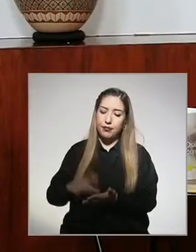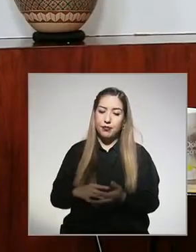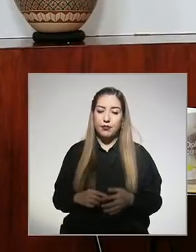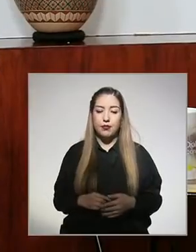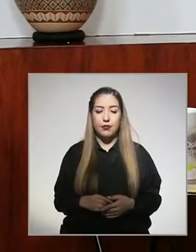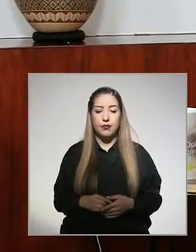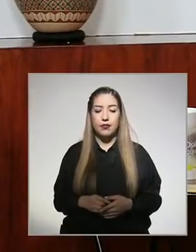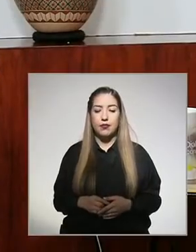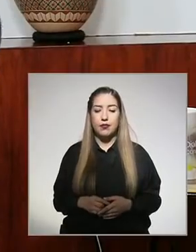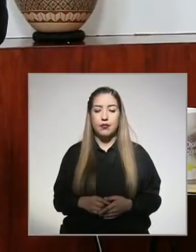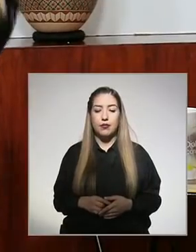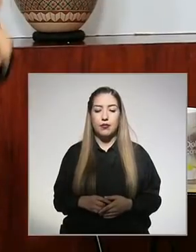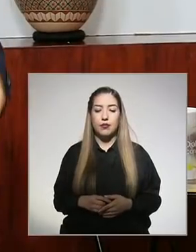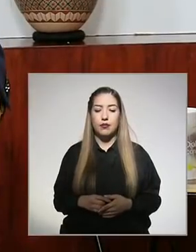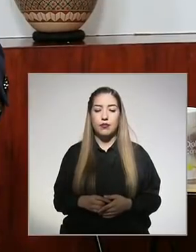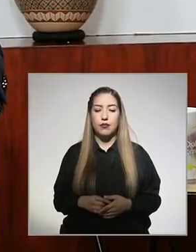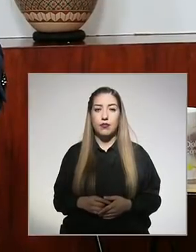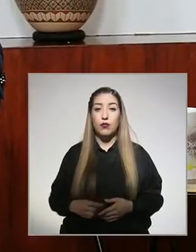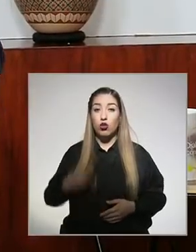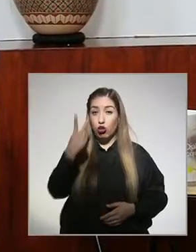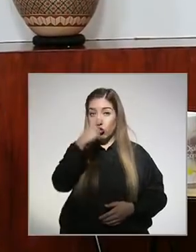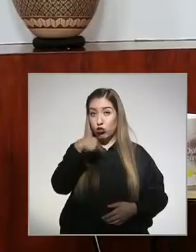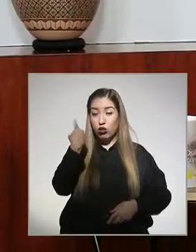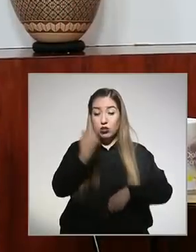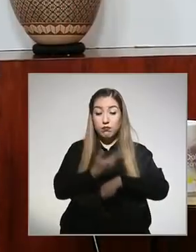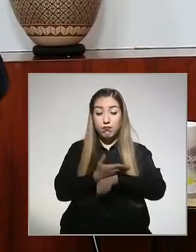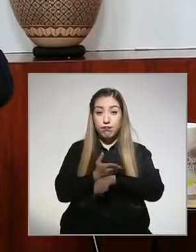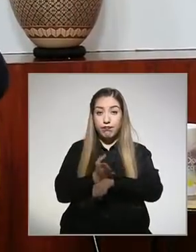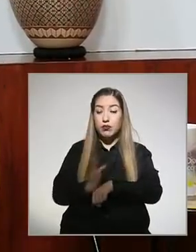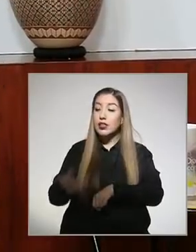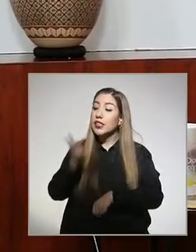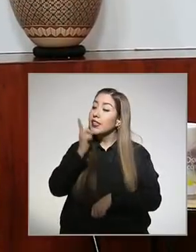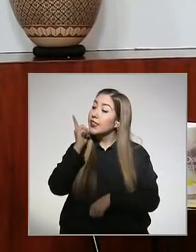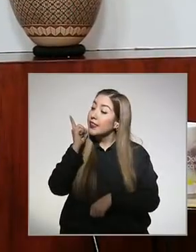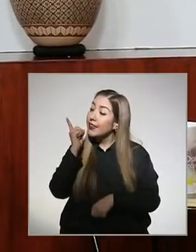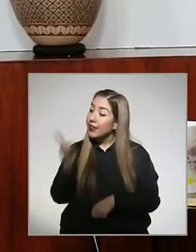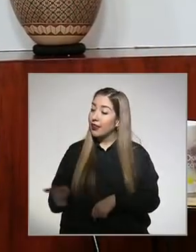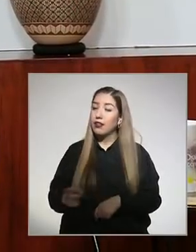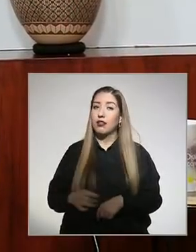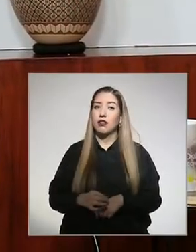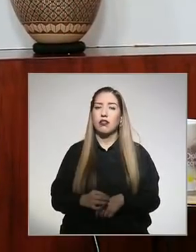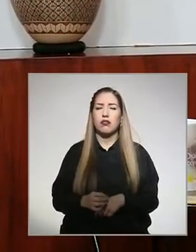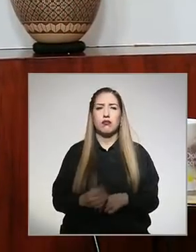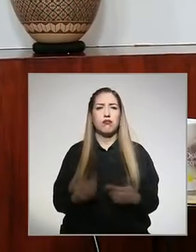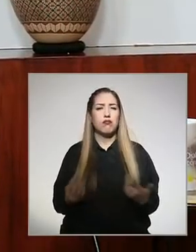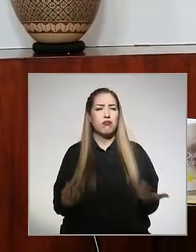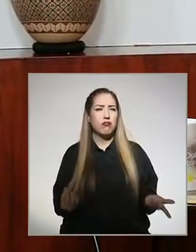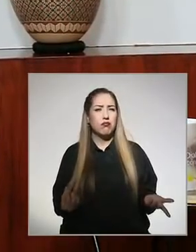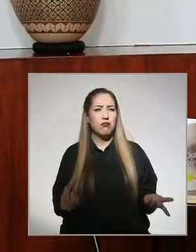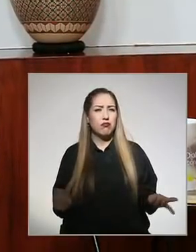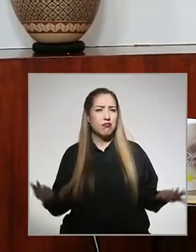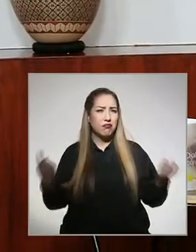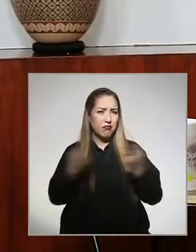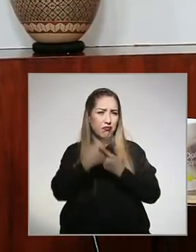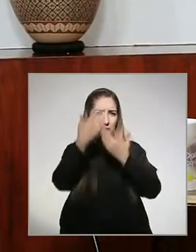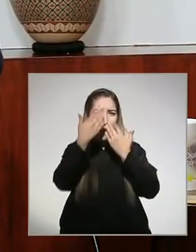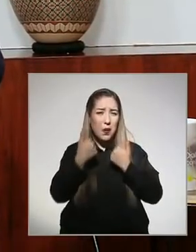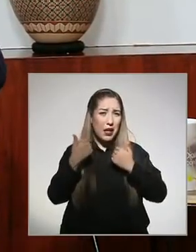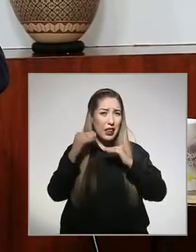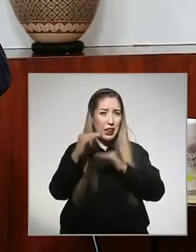Miguel, ¿qué dijimos 2 horas después? O sea, no tienen método de poner límites, no hablando de dispositivos